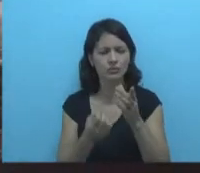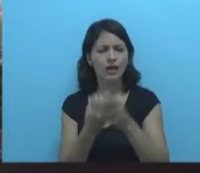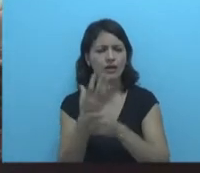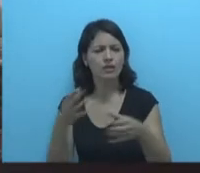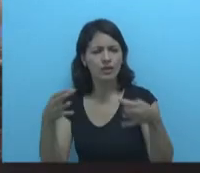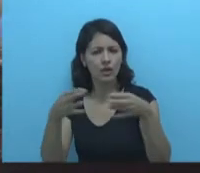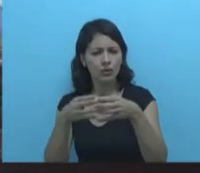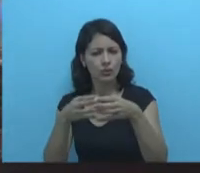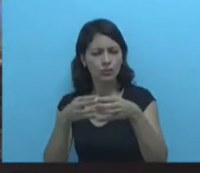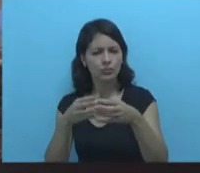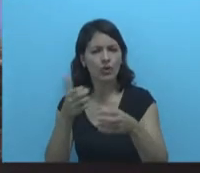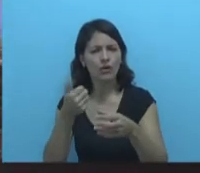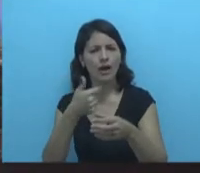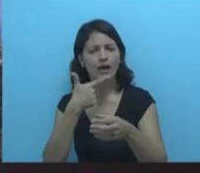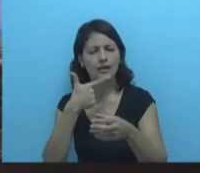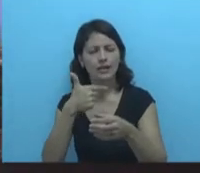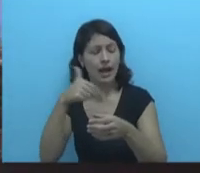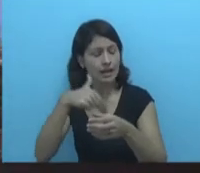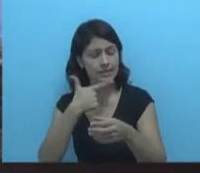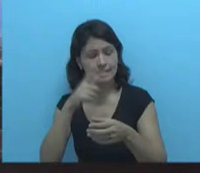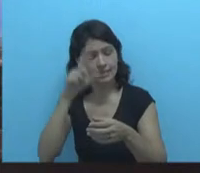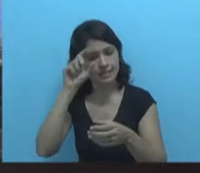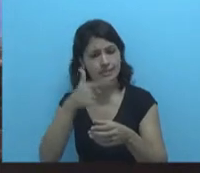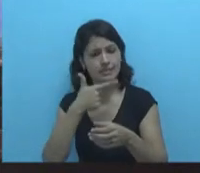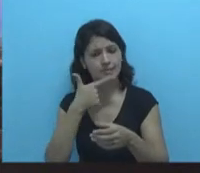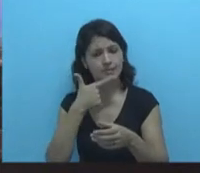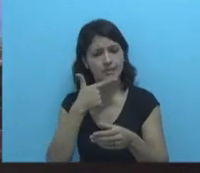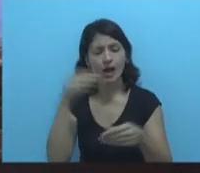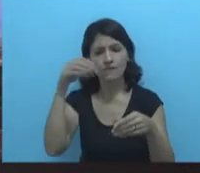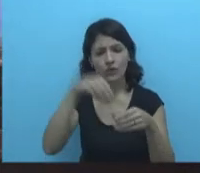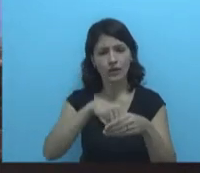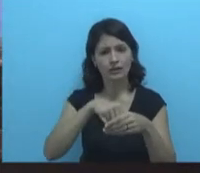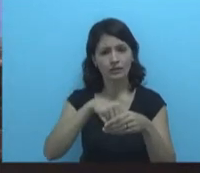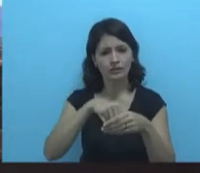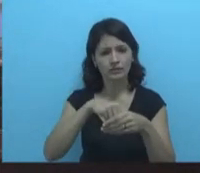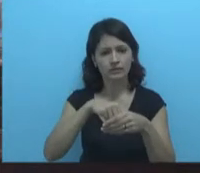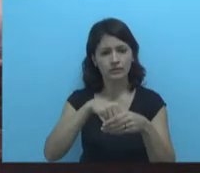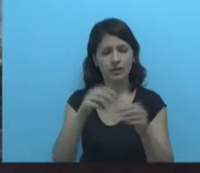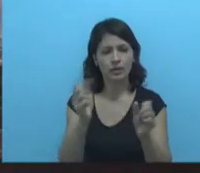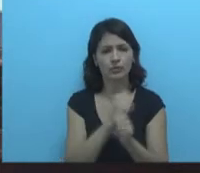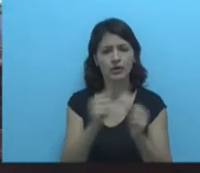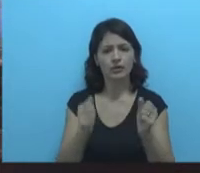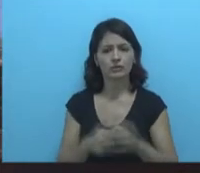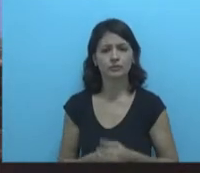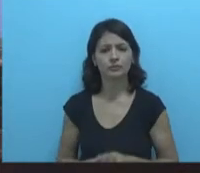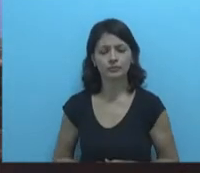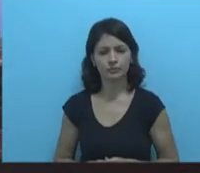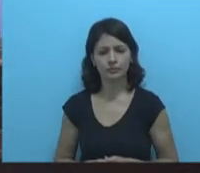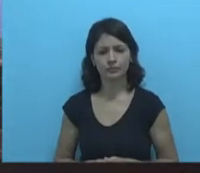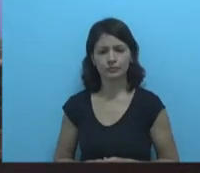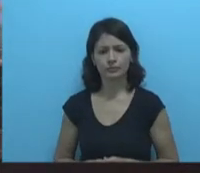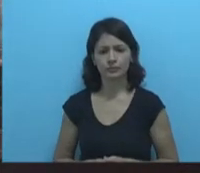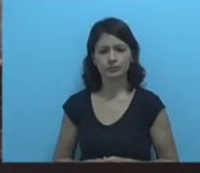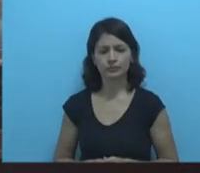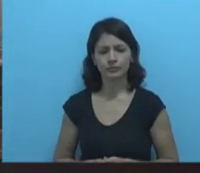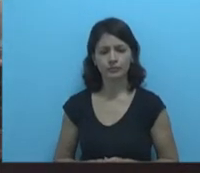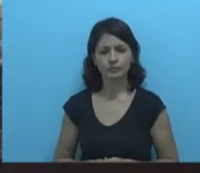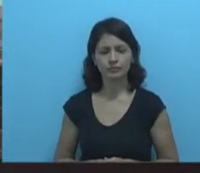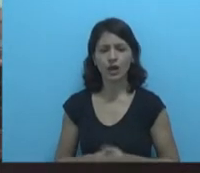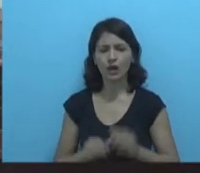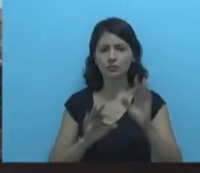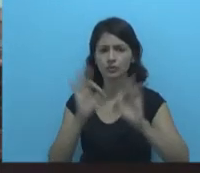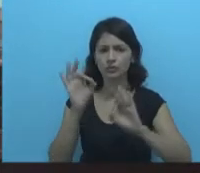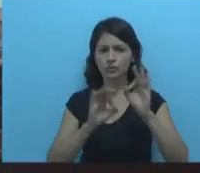Social, ANSES. A consideración, el proyecto aprobado. Proyecto